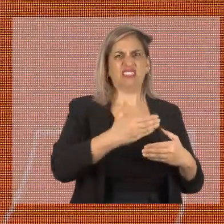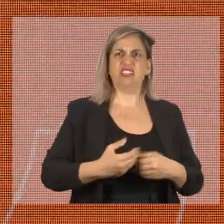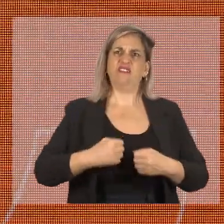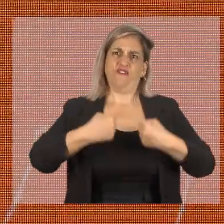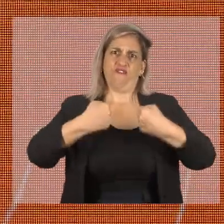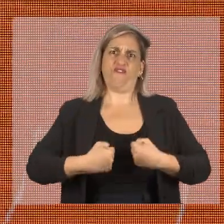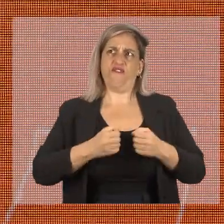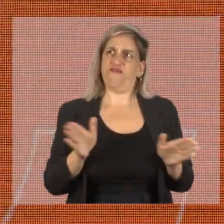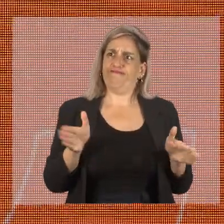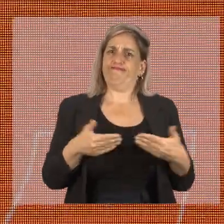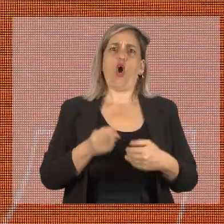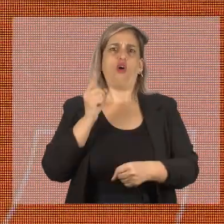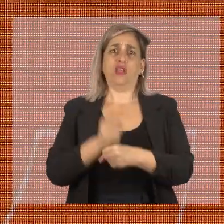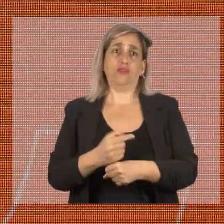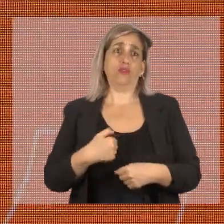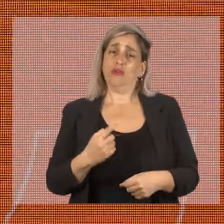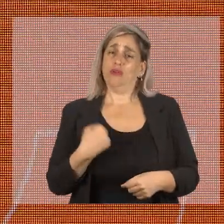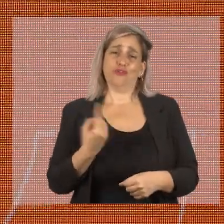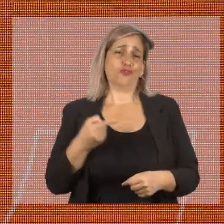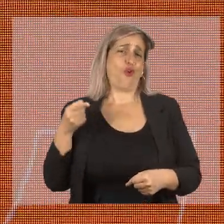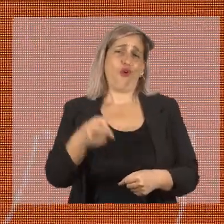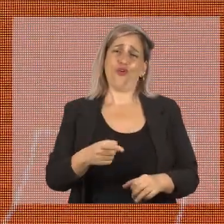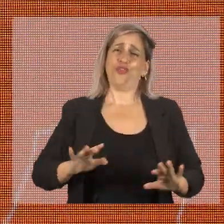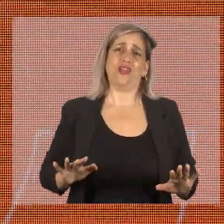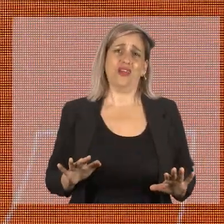porque eso atentaba contra lo que nosotros somos y pensamos.